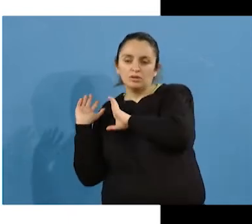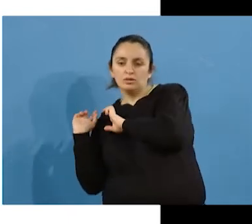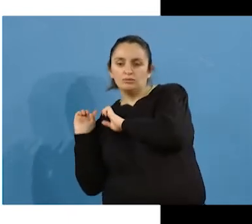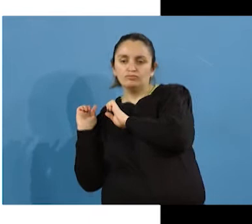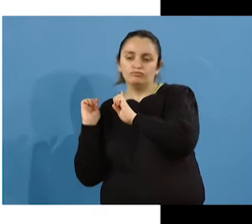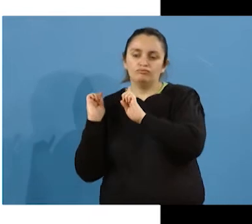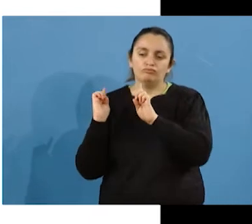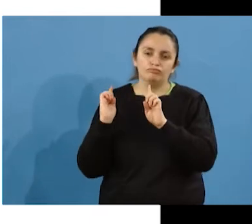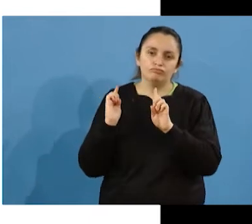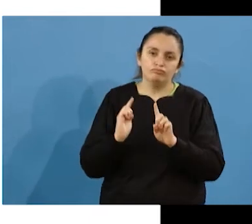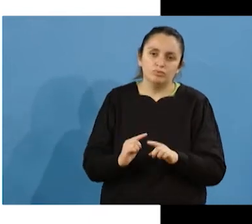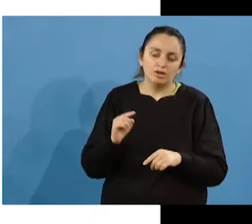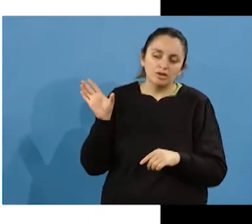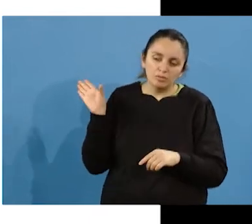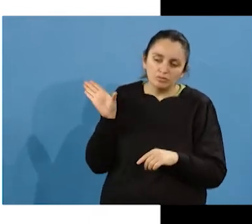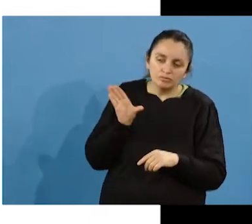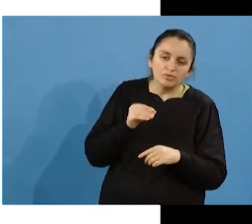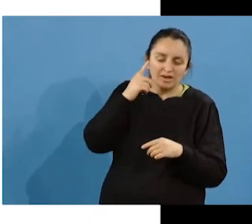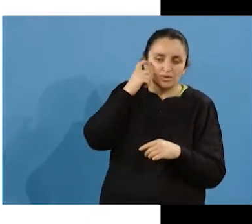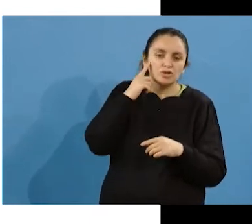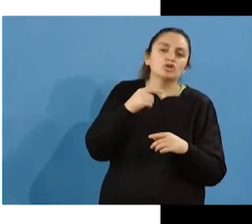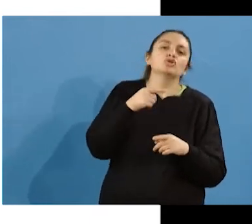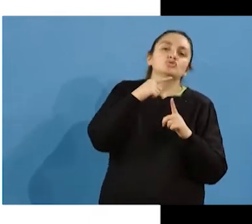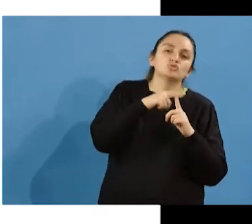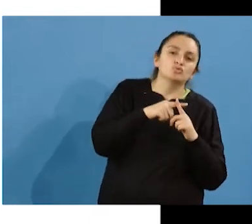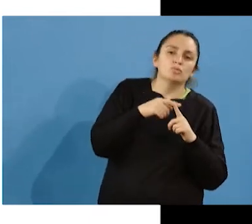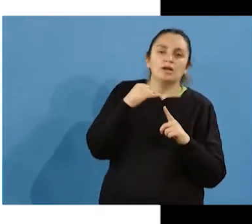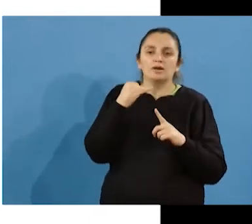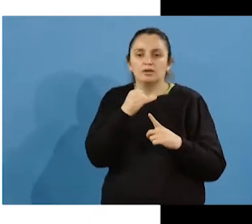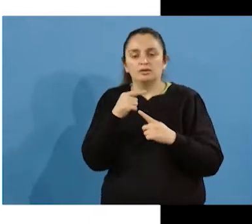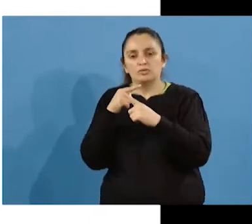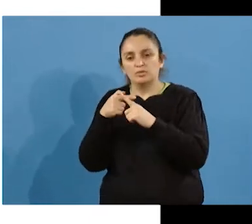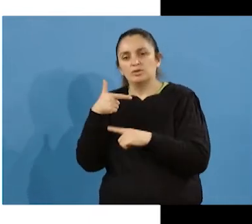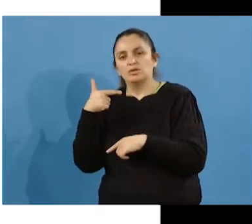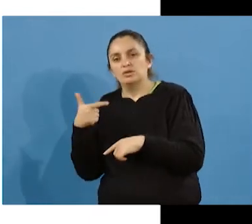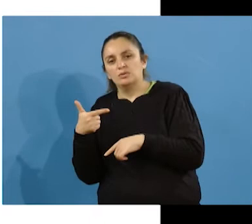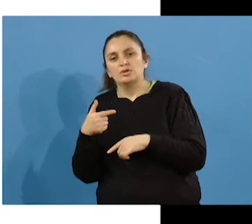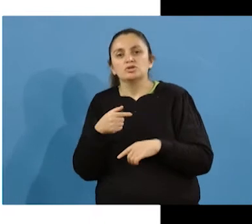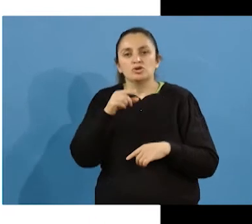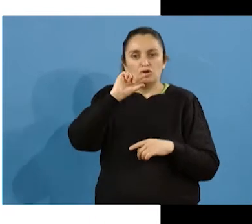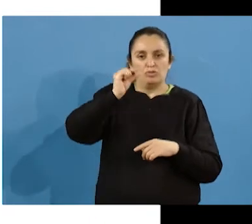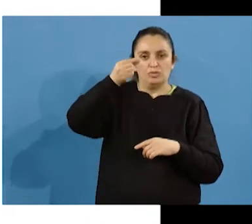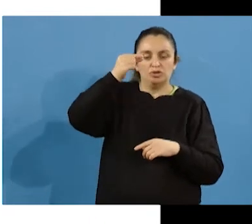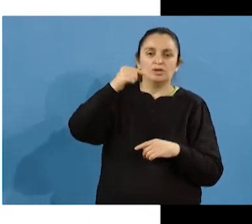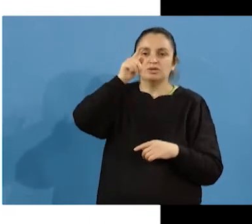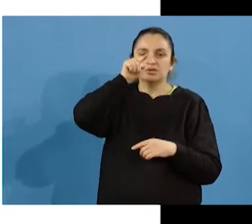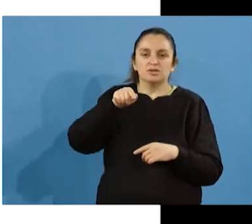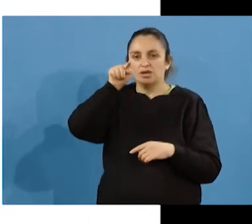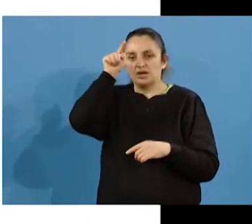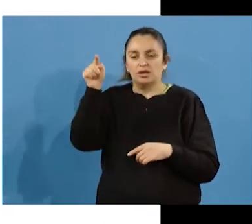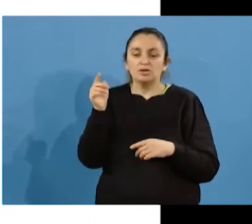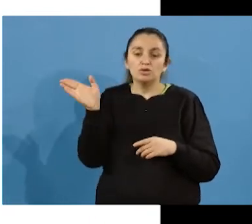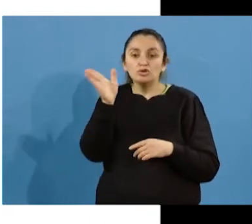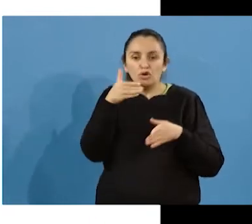que es suma resta multiplicación y división potencia raíz en unos